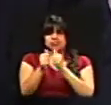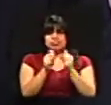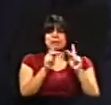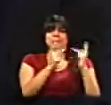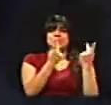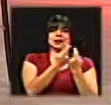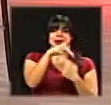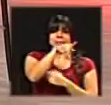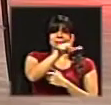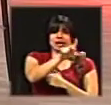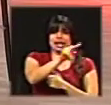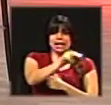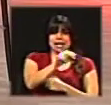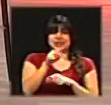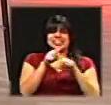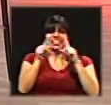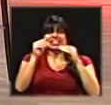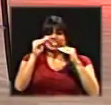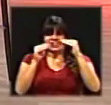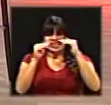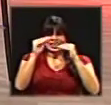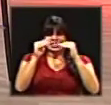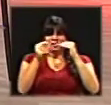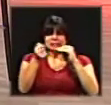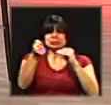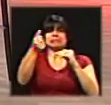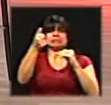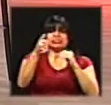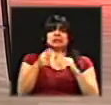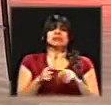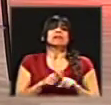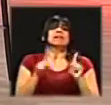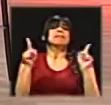Partido de Liberación Nacional y la diferencia fue ínfima. Pero,